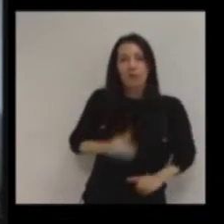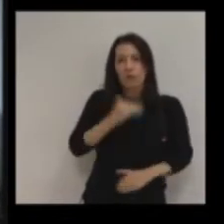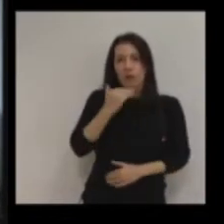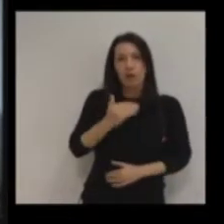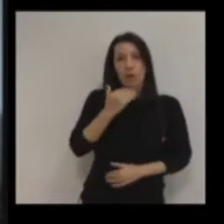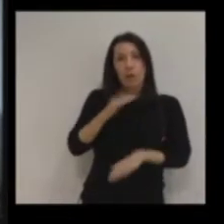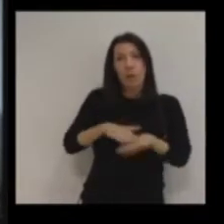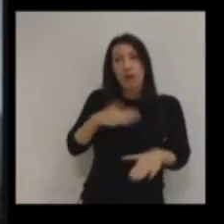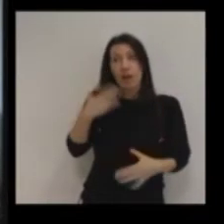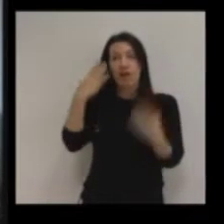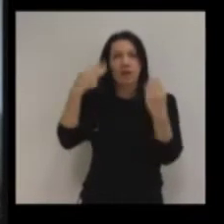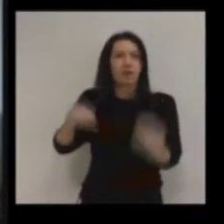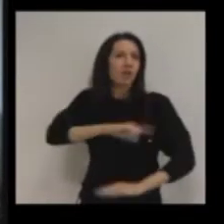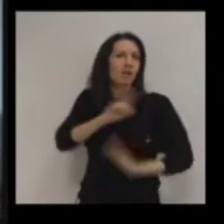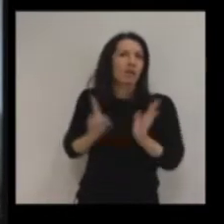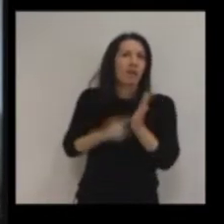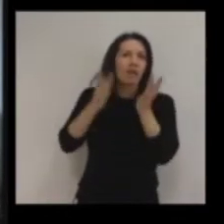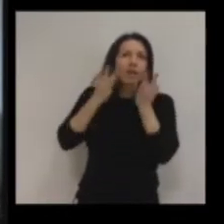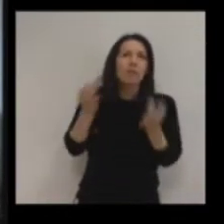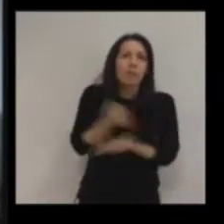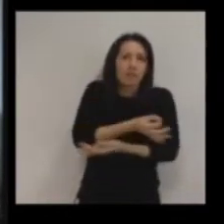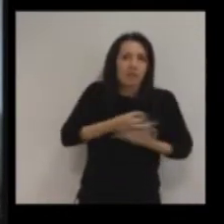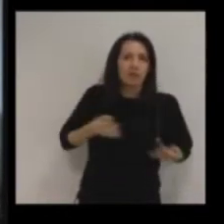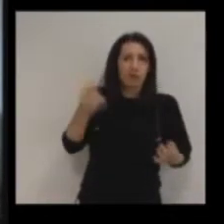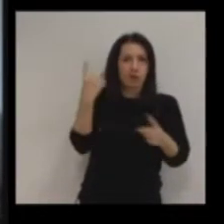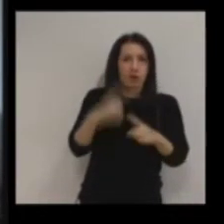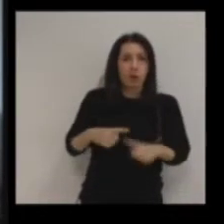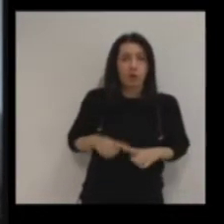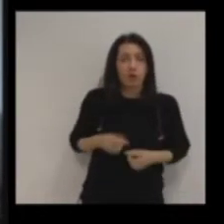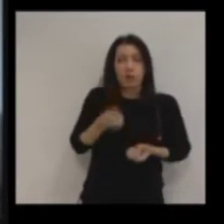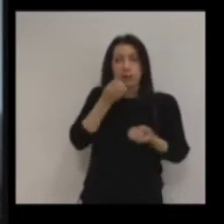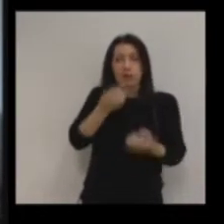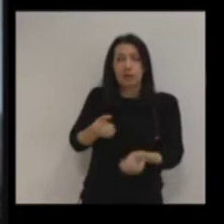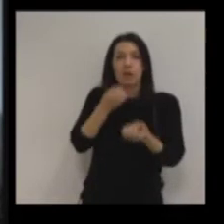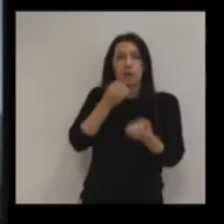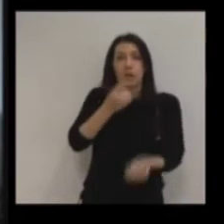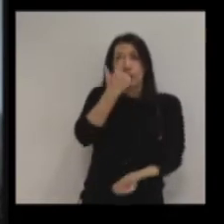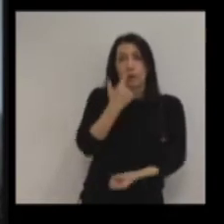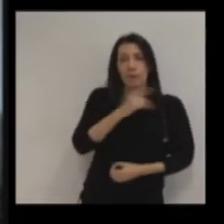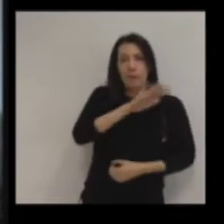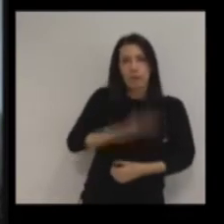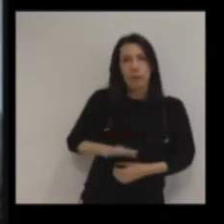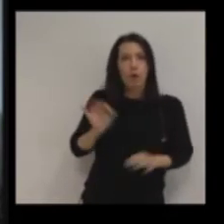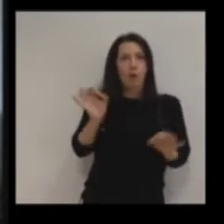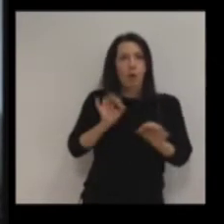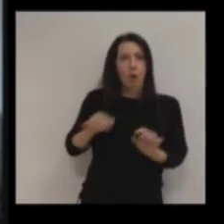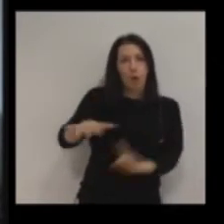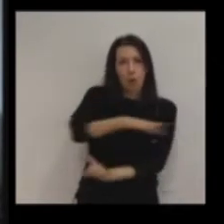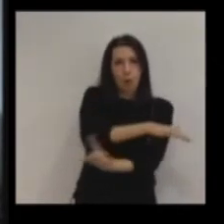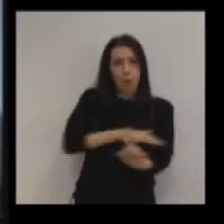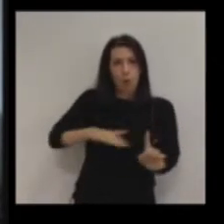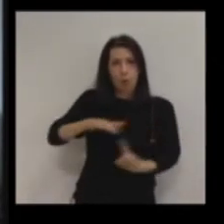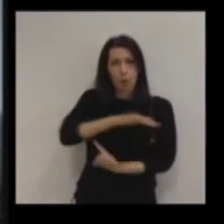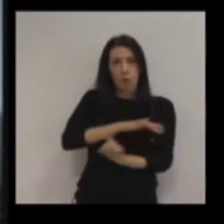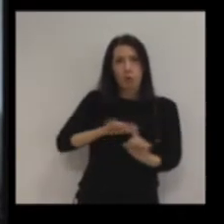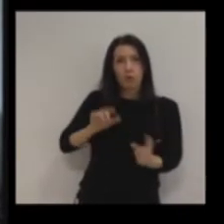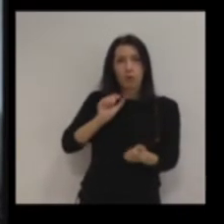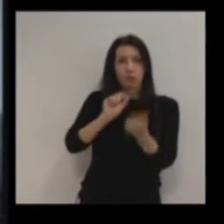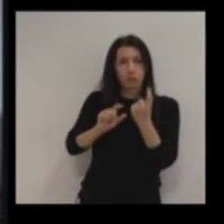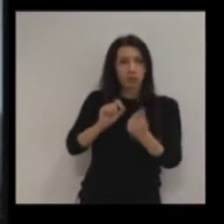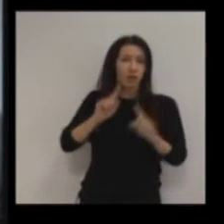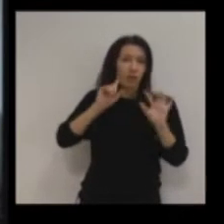para llegar a entender completamente lo que quieren decir las imágenes o los entornos multimedia. Y una persona